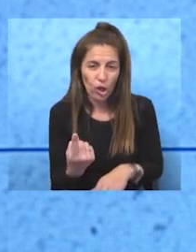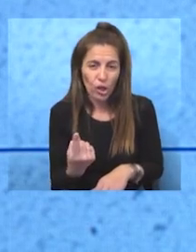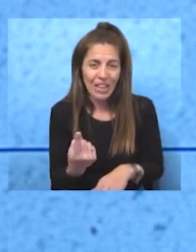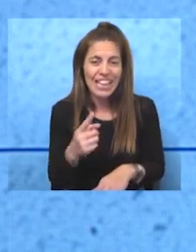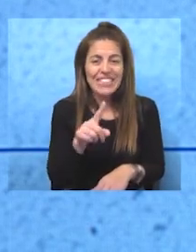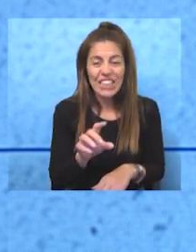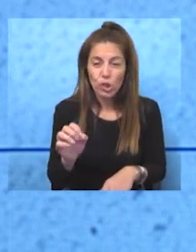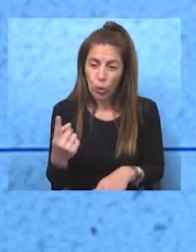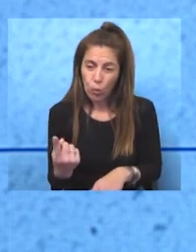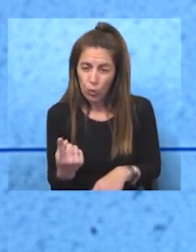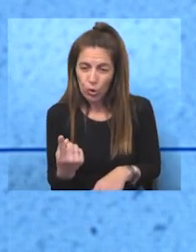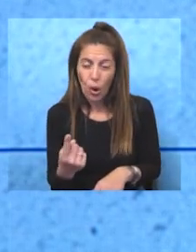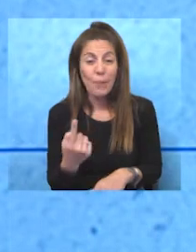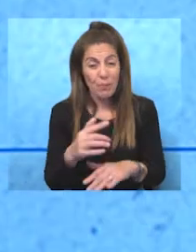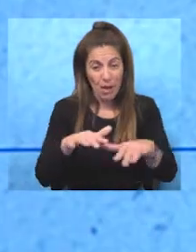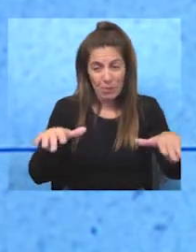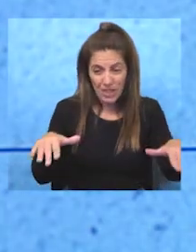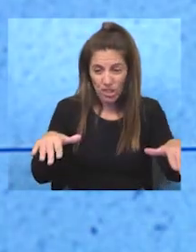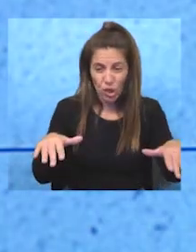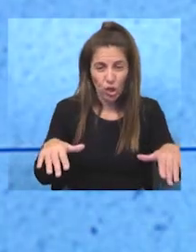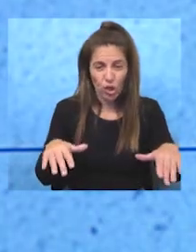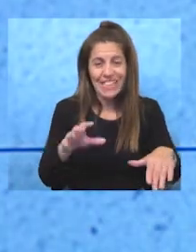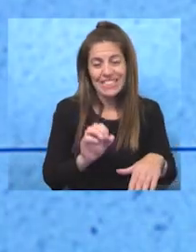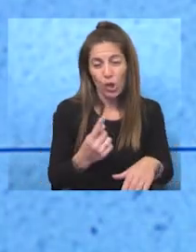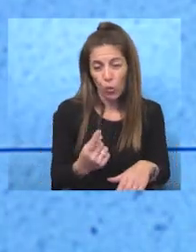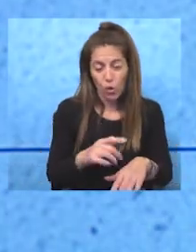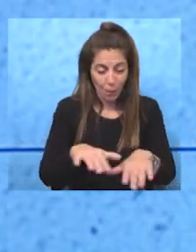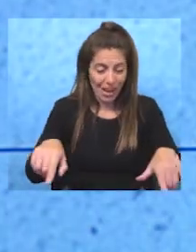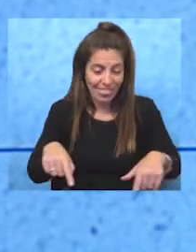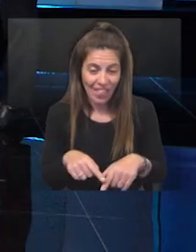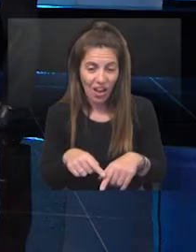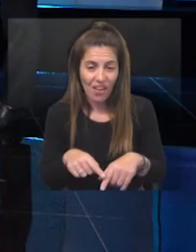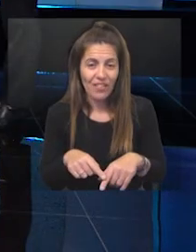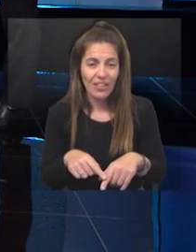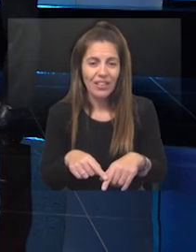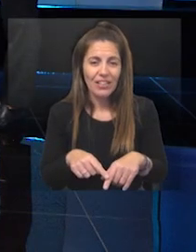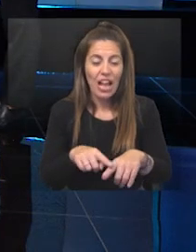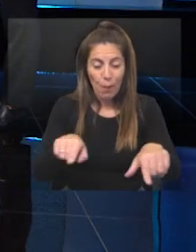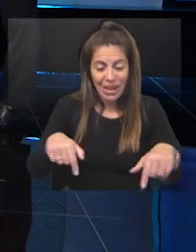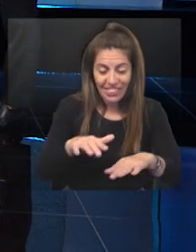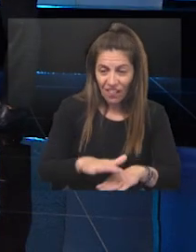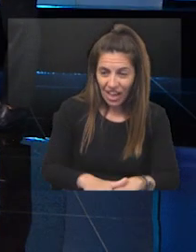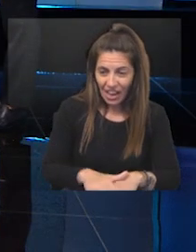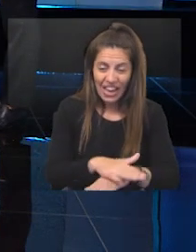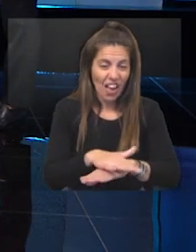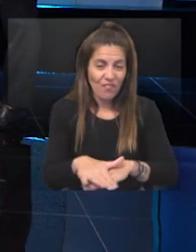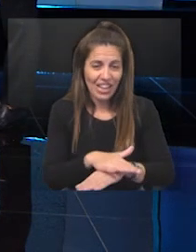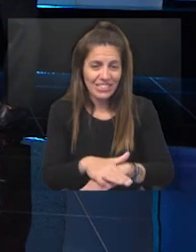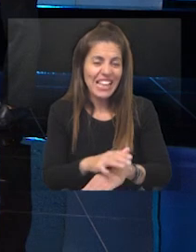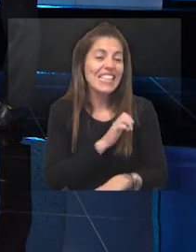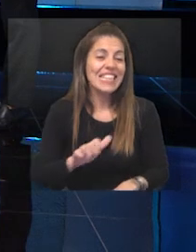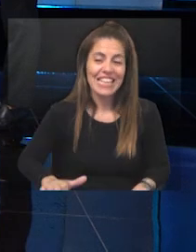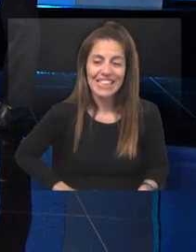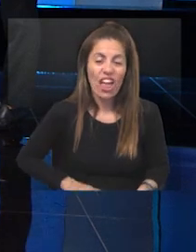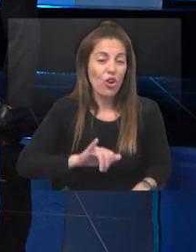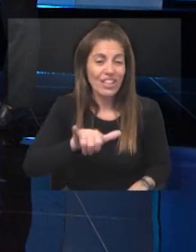pone 101 si es primer piso o 001 si es plantado Pero qué pasa la planta baja de las transformaciones es el estado que ya